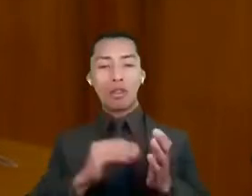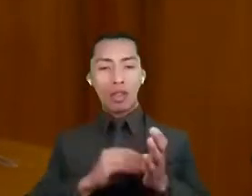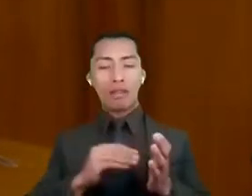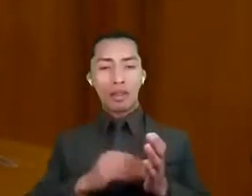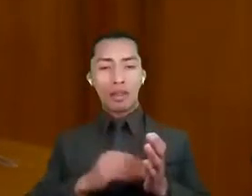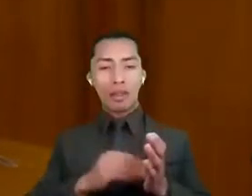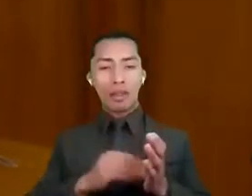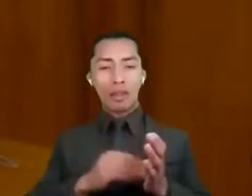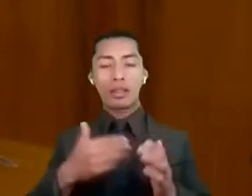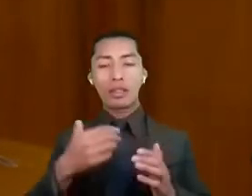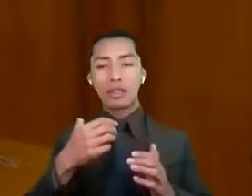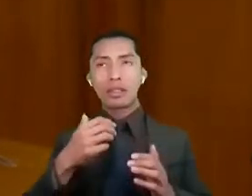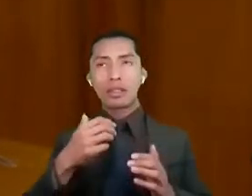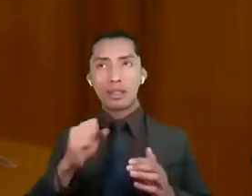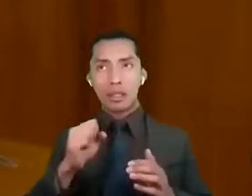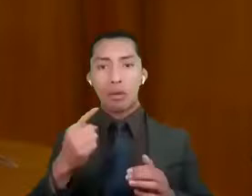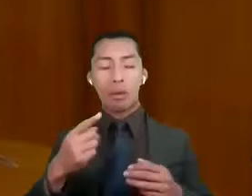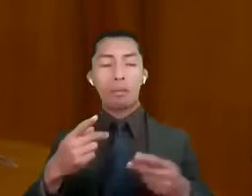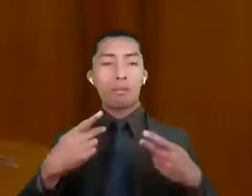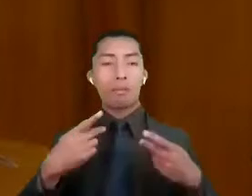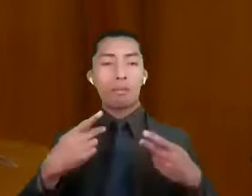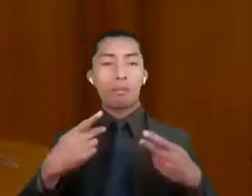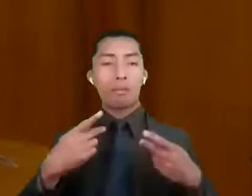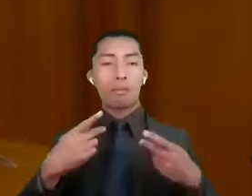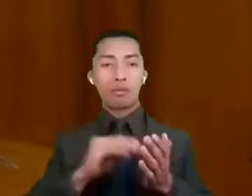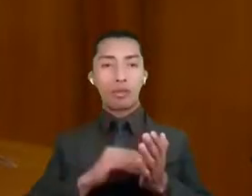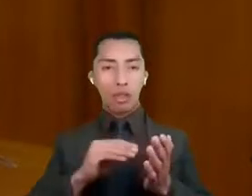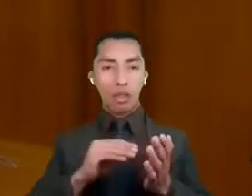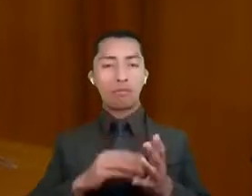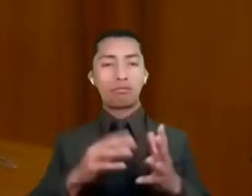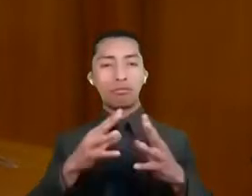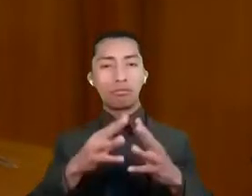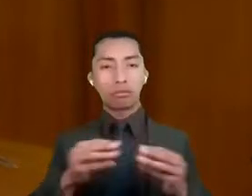que continúan desaparecidas, de las cuales